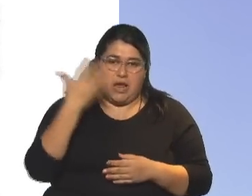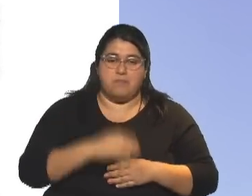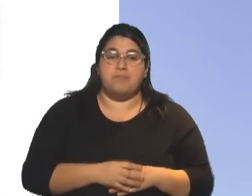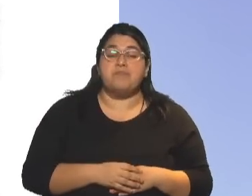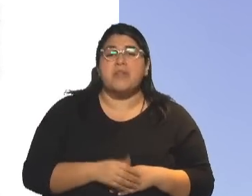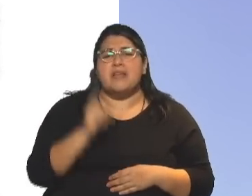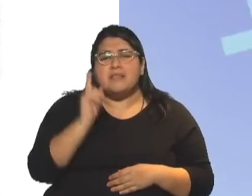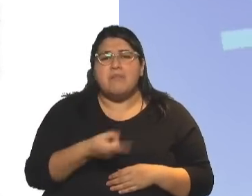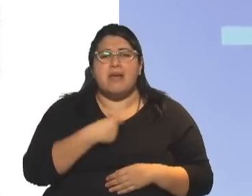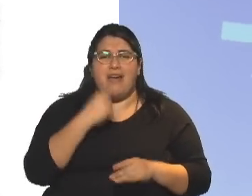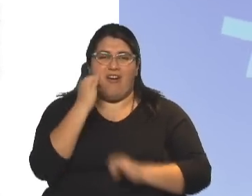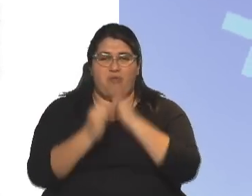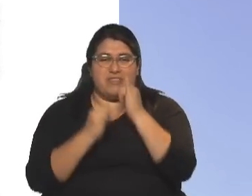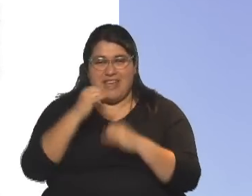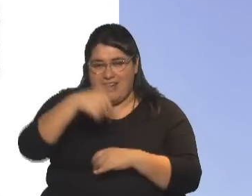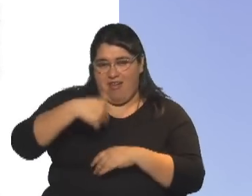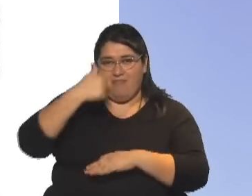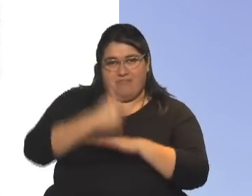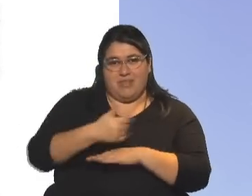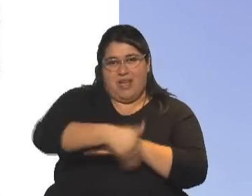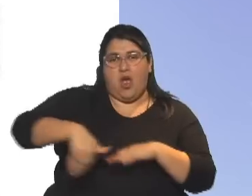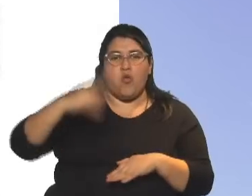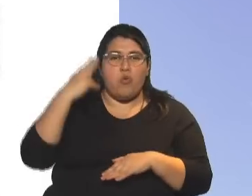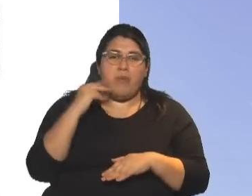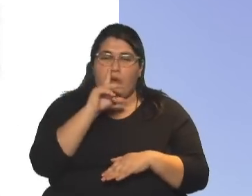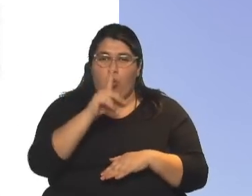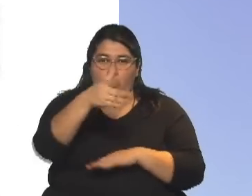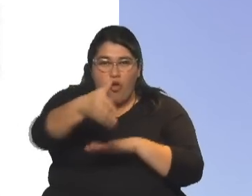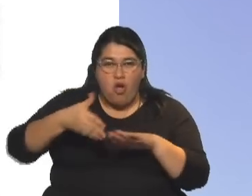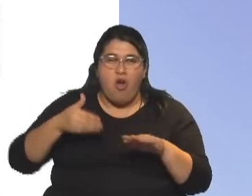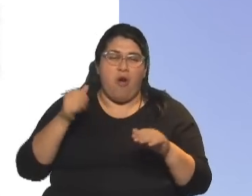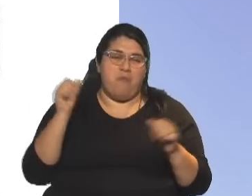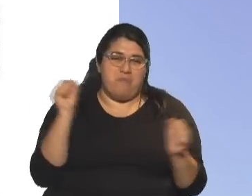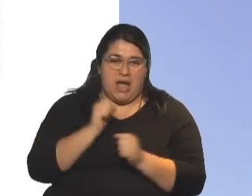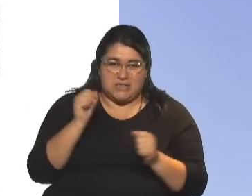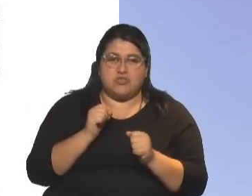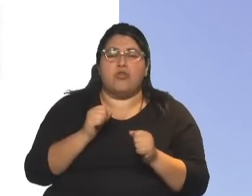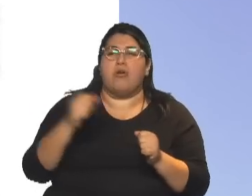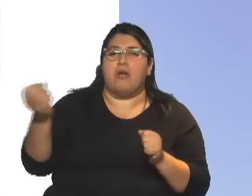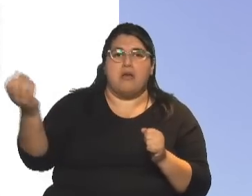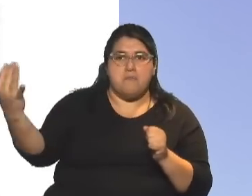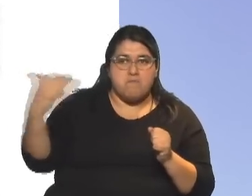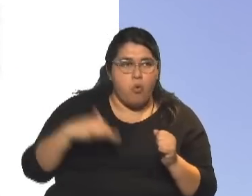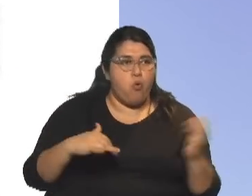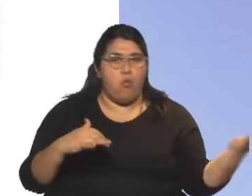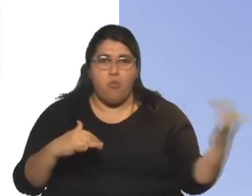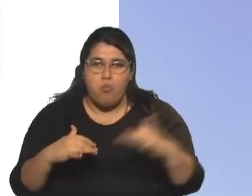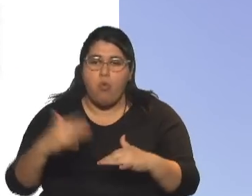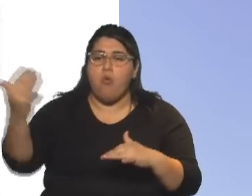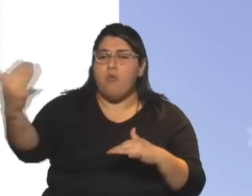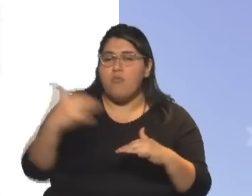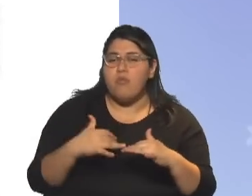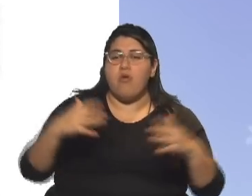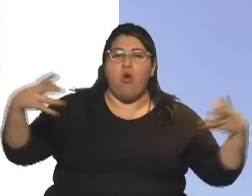comentarles estamos aquí en la 9 de julio y avenida de mayo continúan llegando los manifestantes el movimiento evita